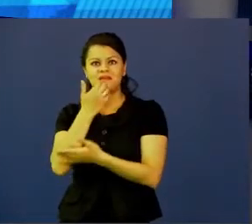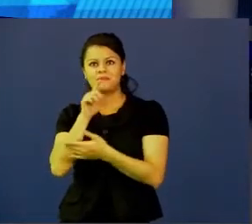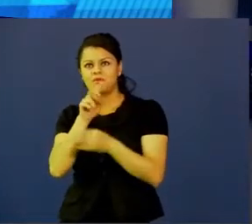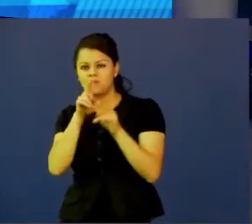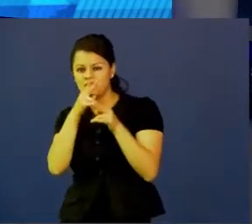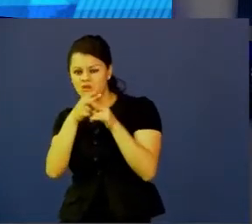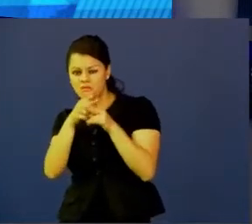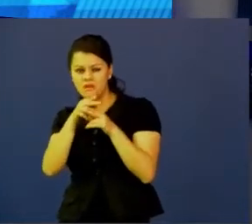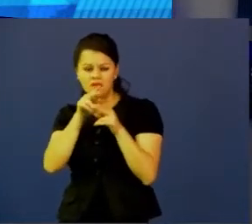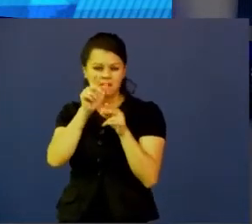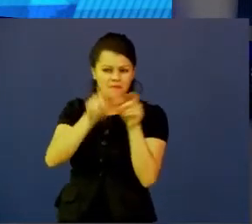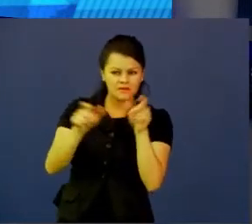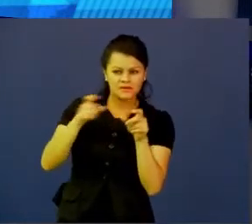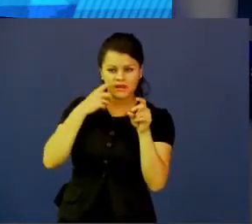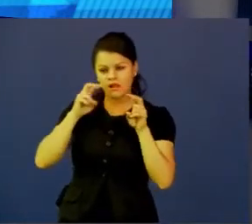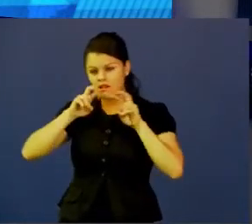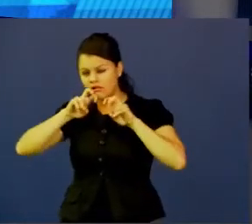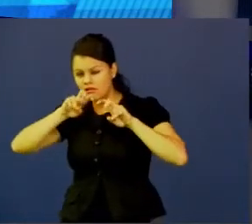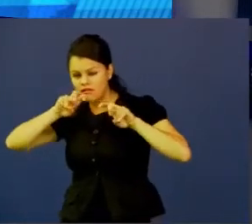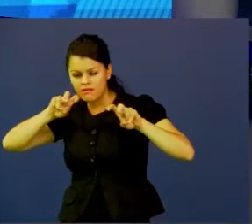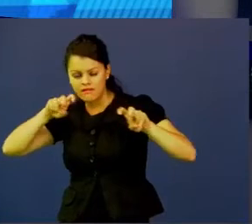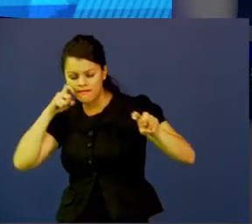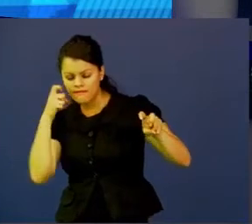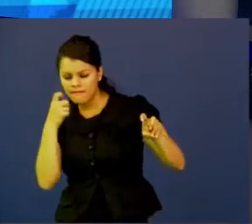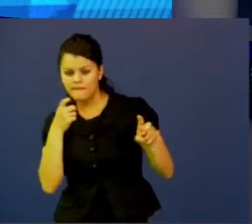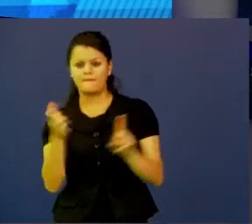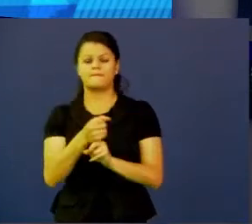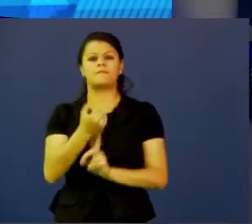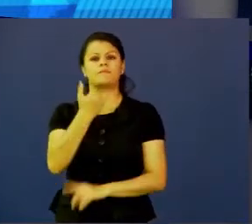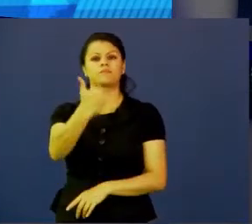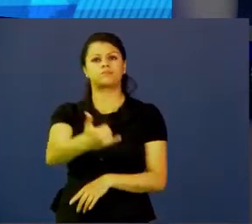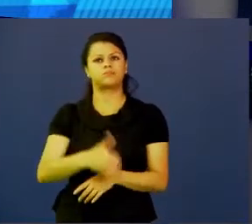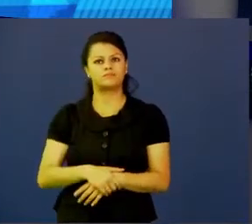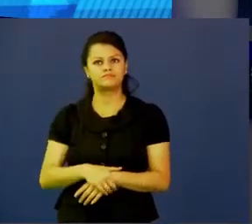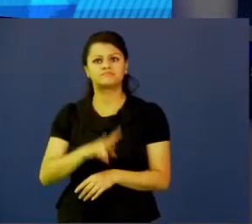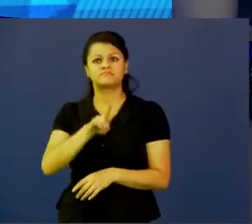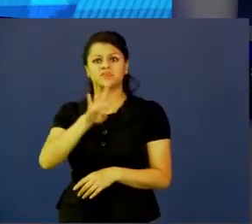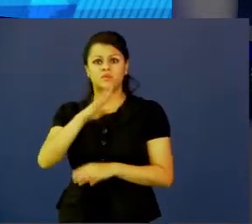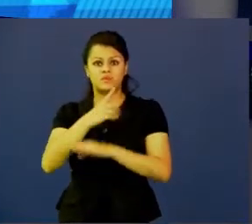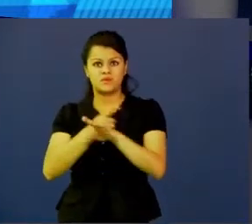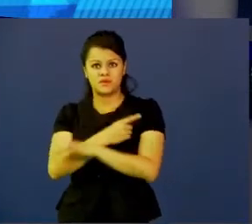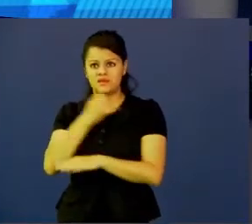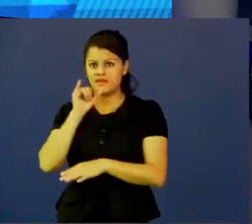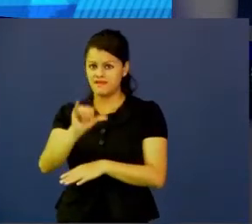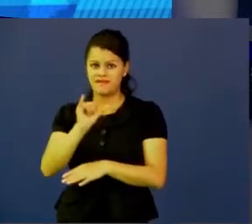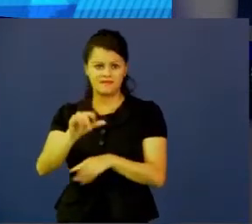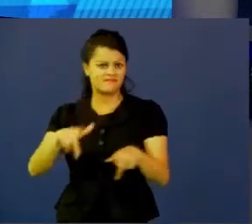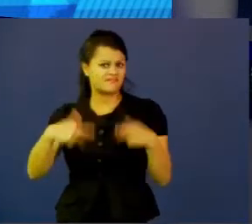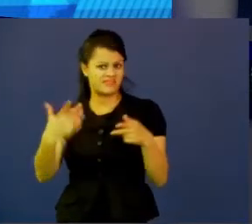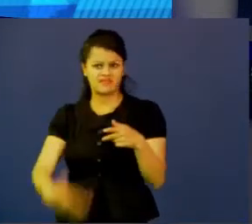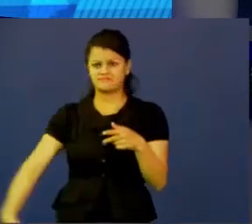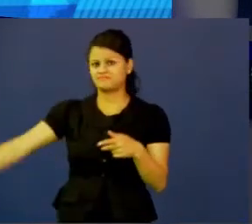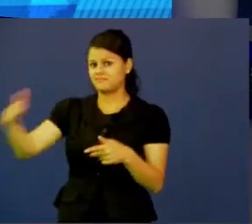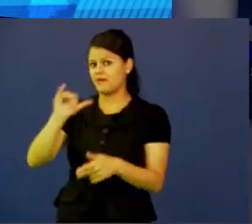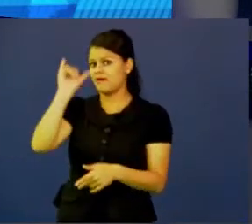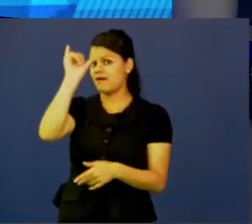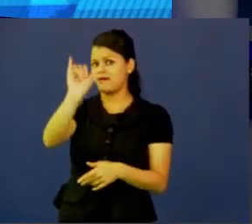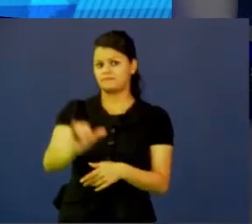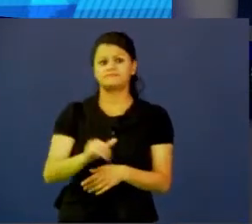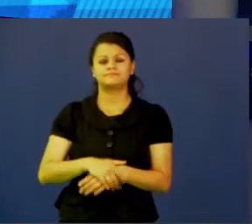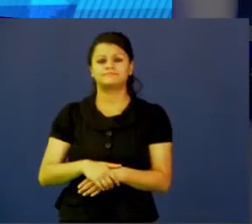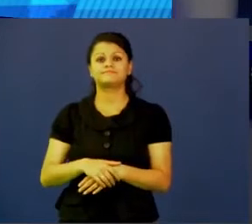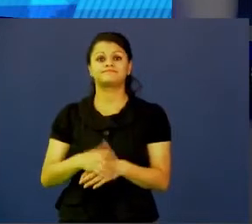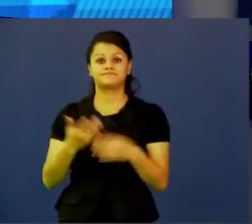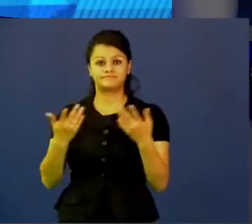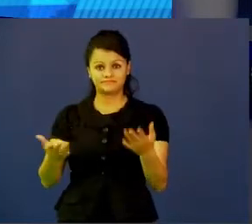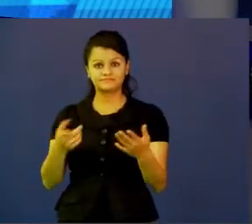nombre, sobre esas personas, esto va a estar ahí 24 horas y quizá para toda la vida. Entonces, esos